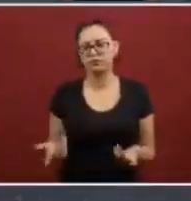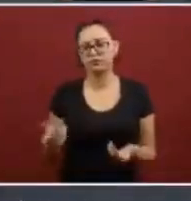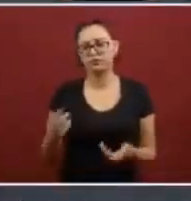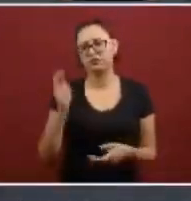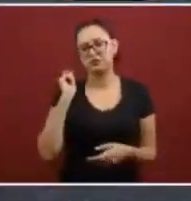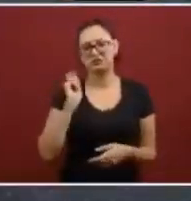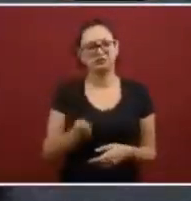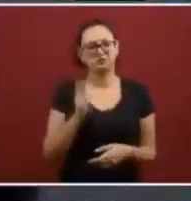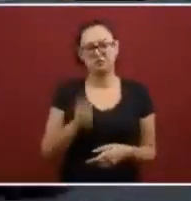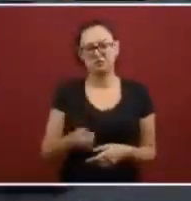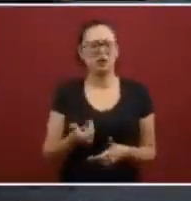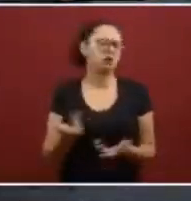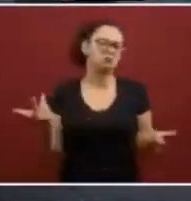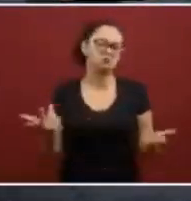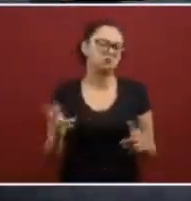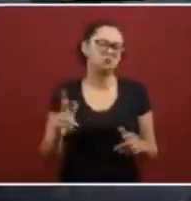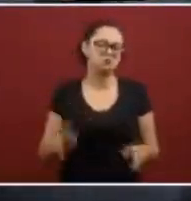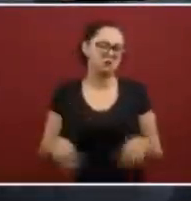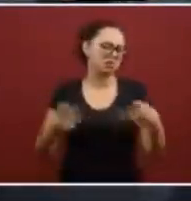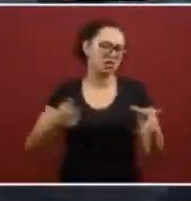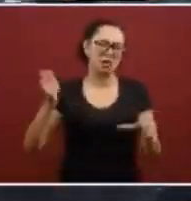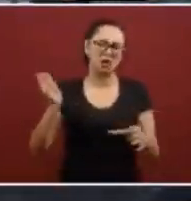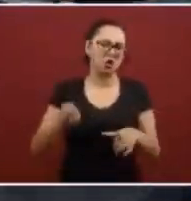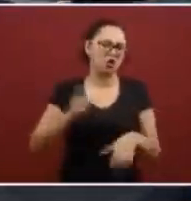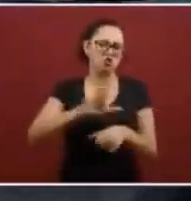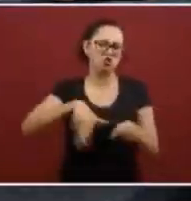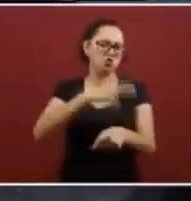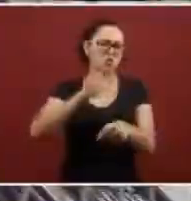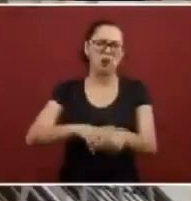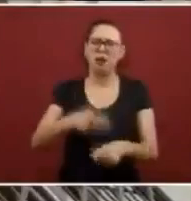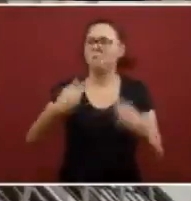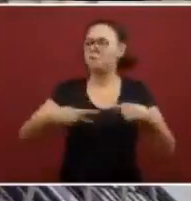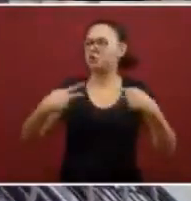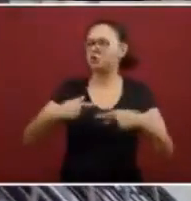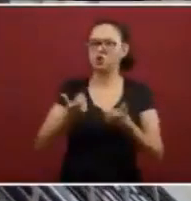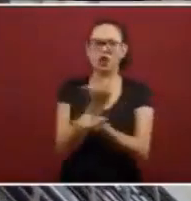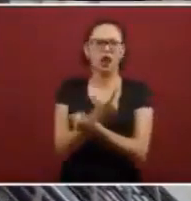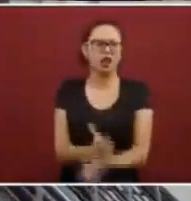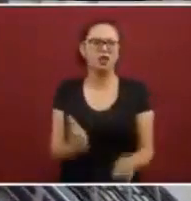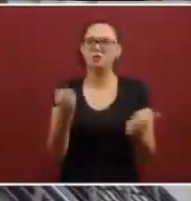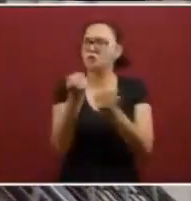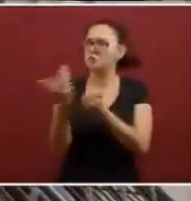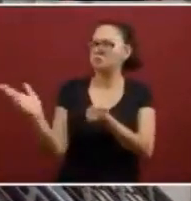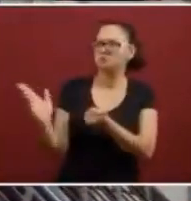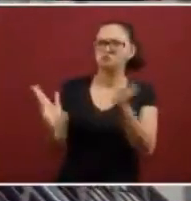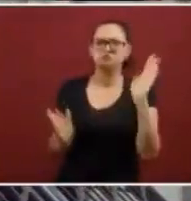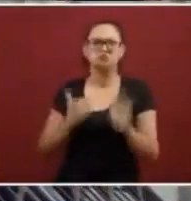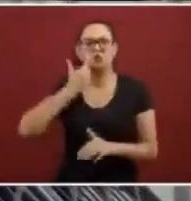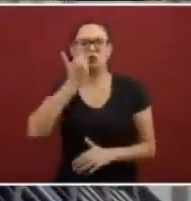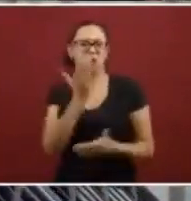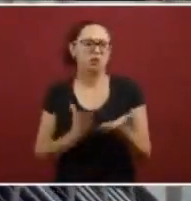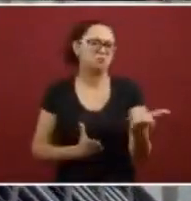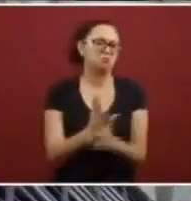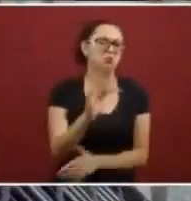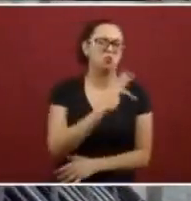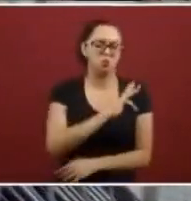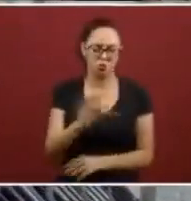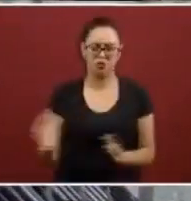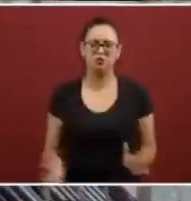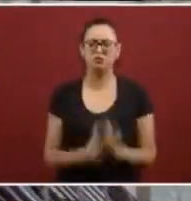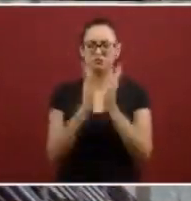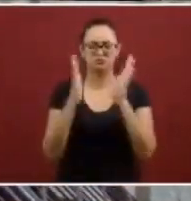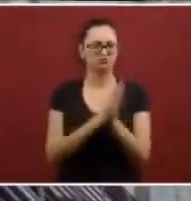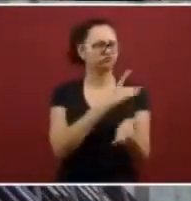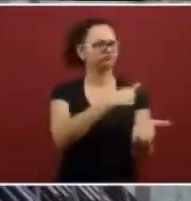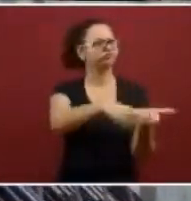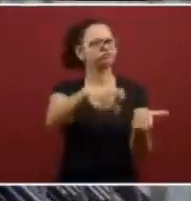donde cualquier persona puede participar, es una subasta Anyone abierta, can no hay participate. restricciones, quien así There's tenga no bien puede restrictions. participar en la compra de dichos